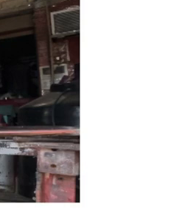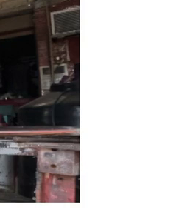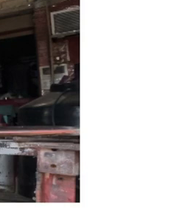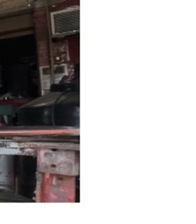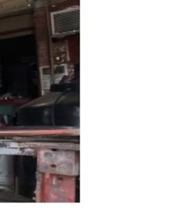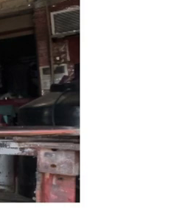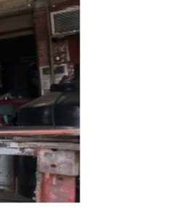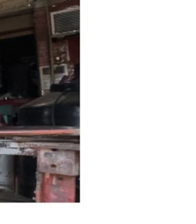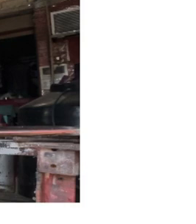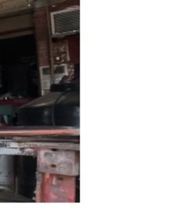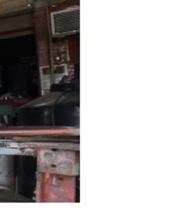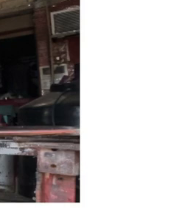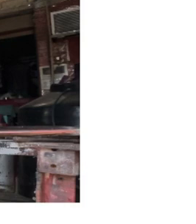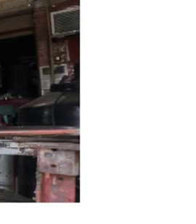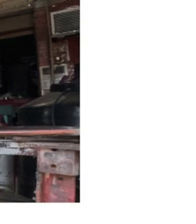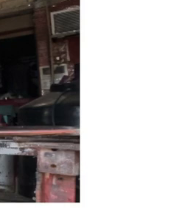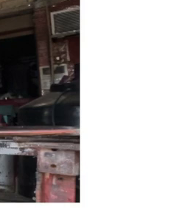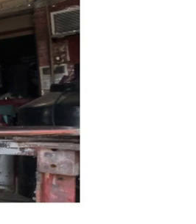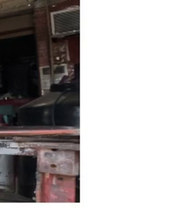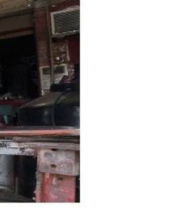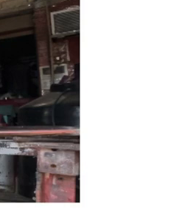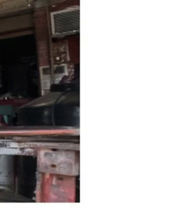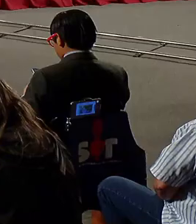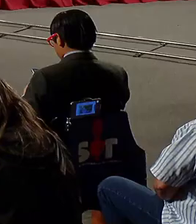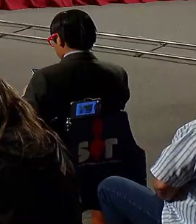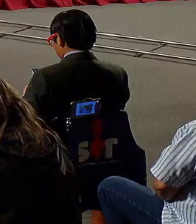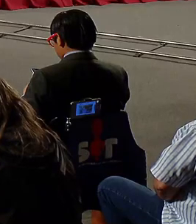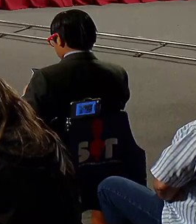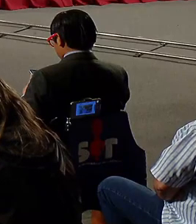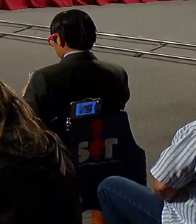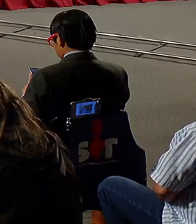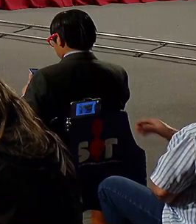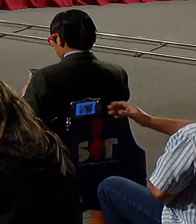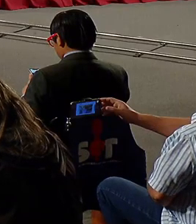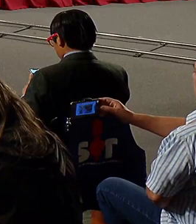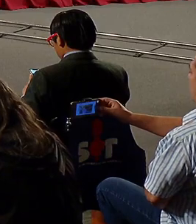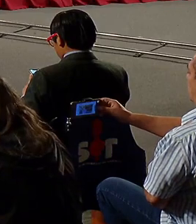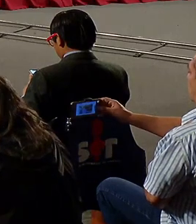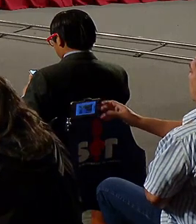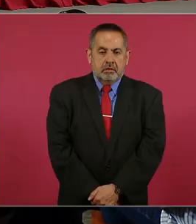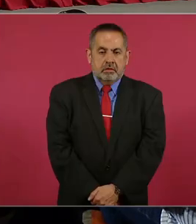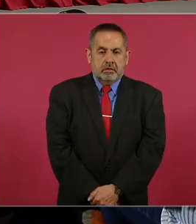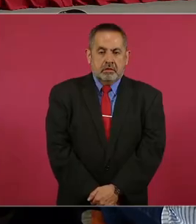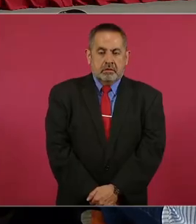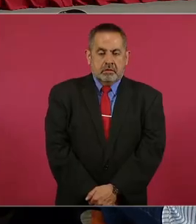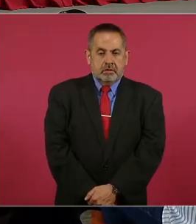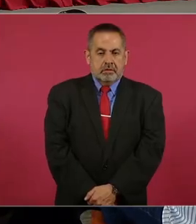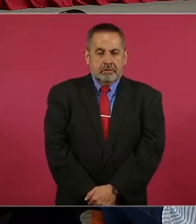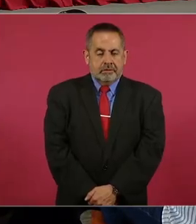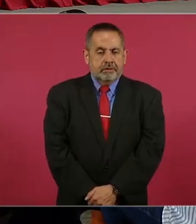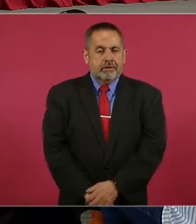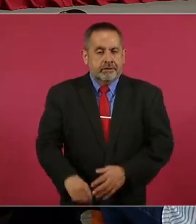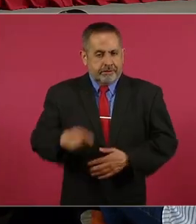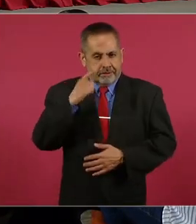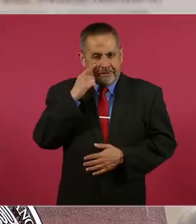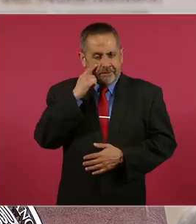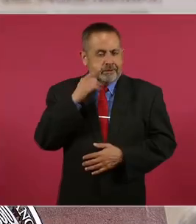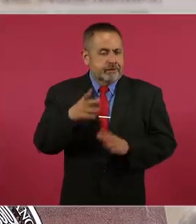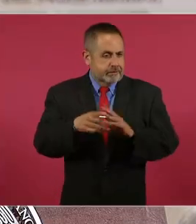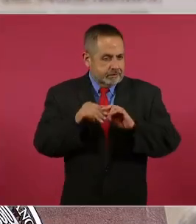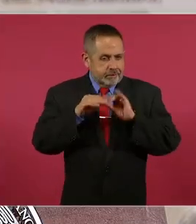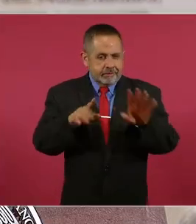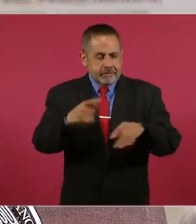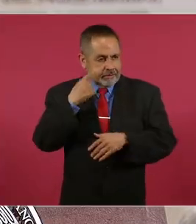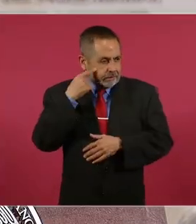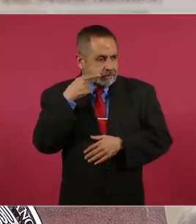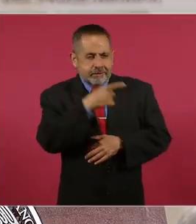del gobierno. Bueno, vamos con la siguiente, porque esta seguramente la vieron en medios de comunicación, también en